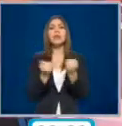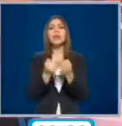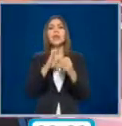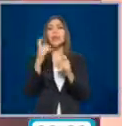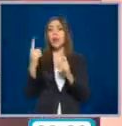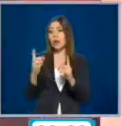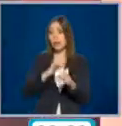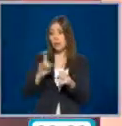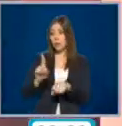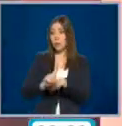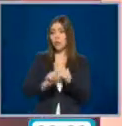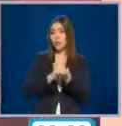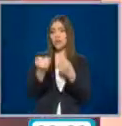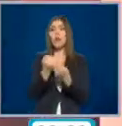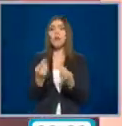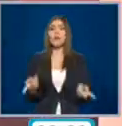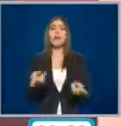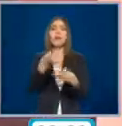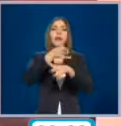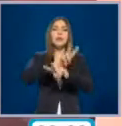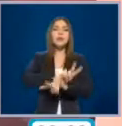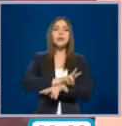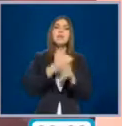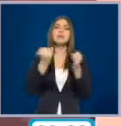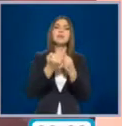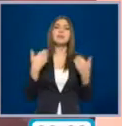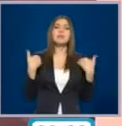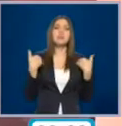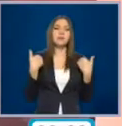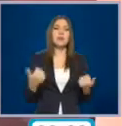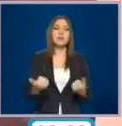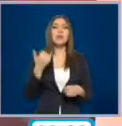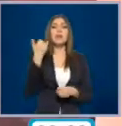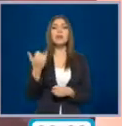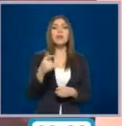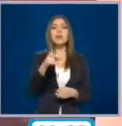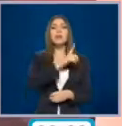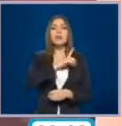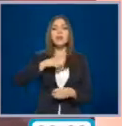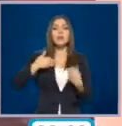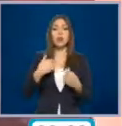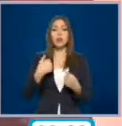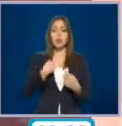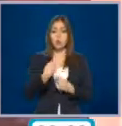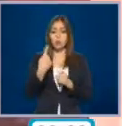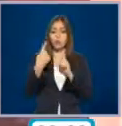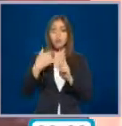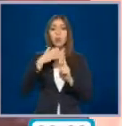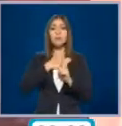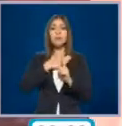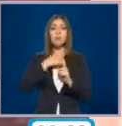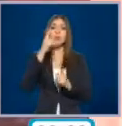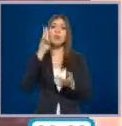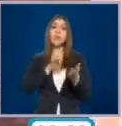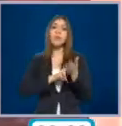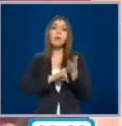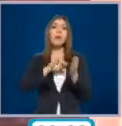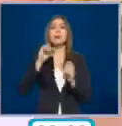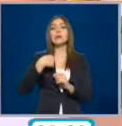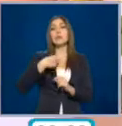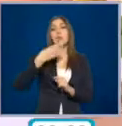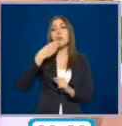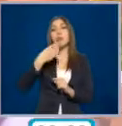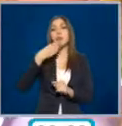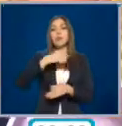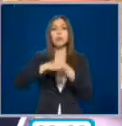y entender que mi postura no necesariamente es la única, la correcta, la válida, sino que